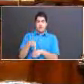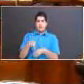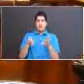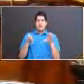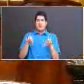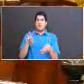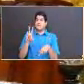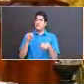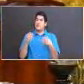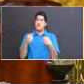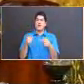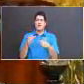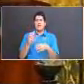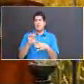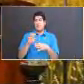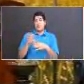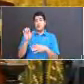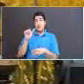tontería.